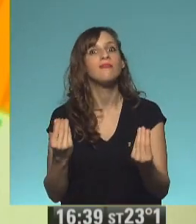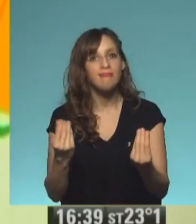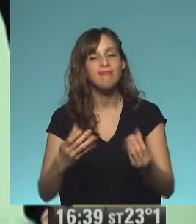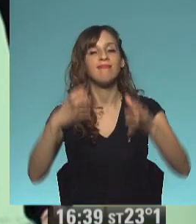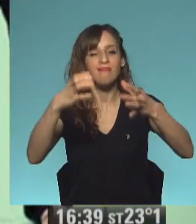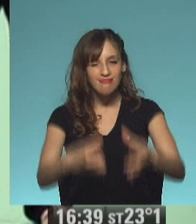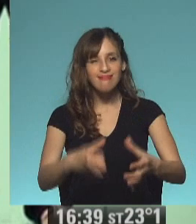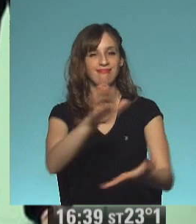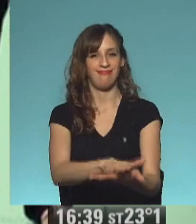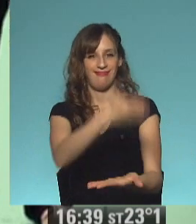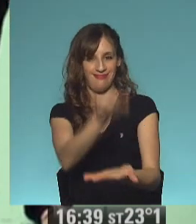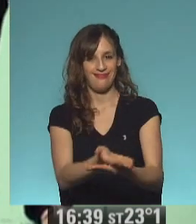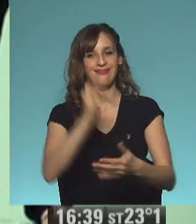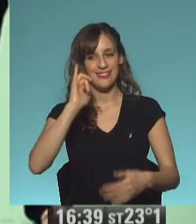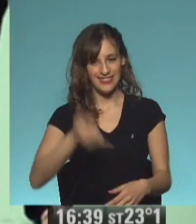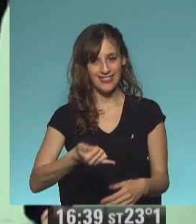mañana